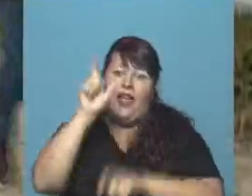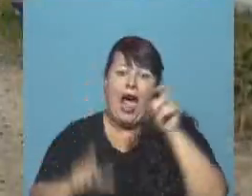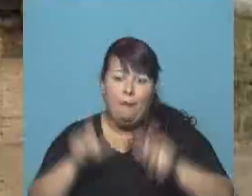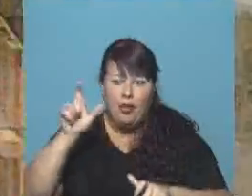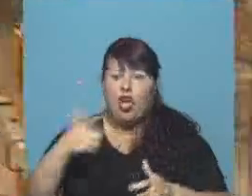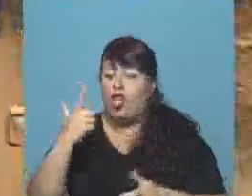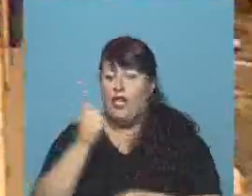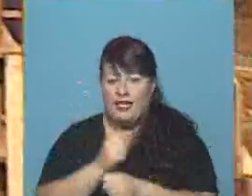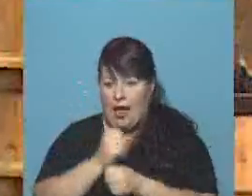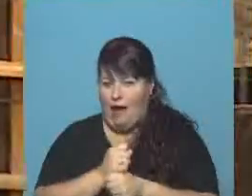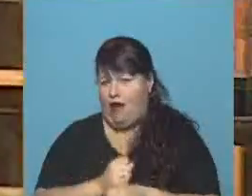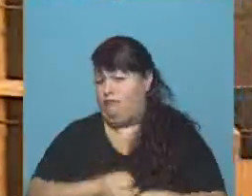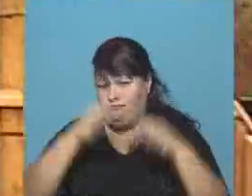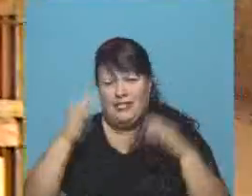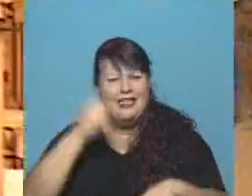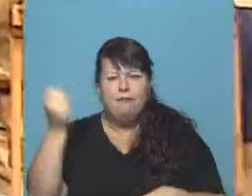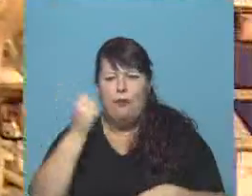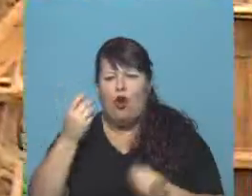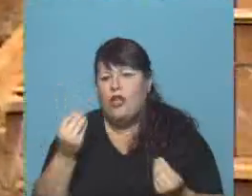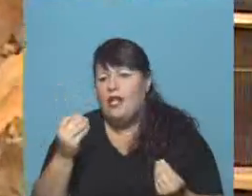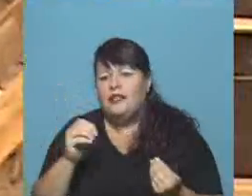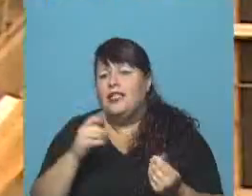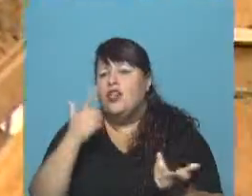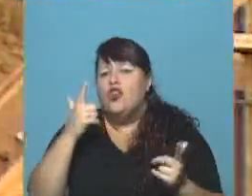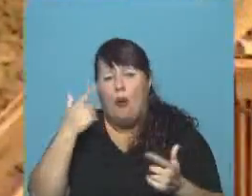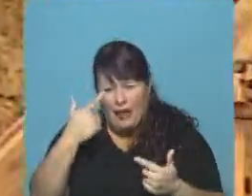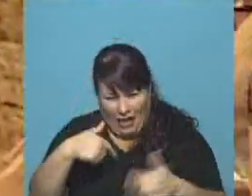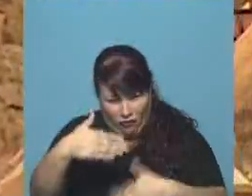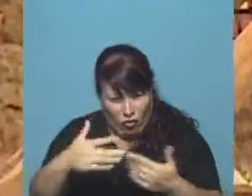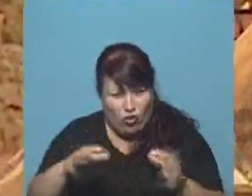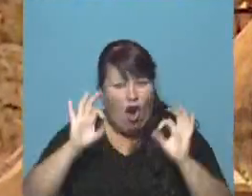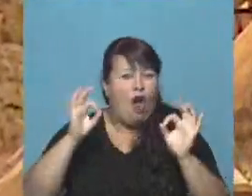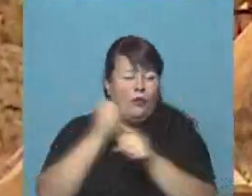que están desempleadas. Es absolutamente fundamental porque no hay vistas de que acá se llegue al pleno empleo.